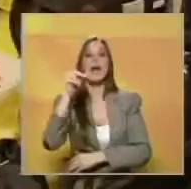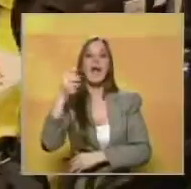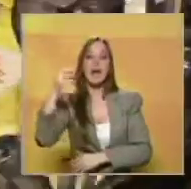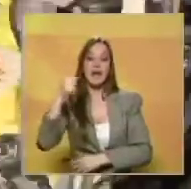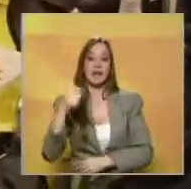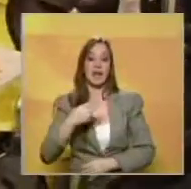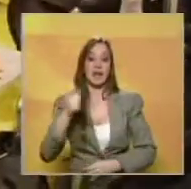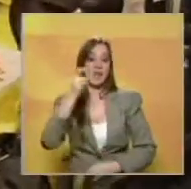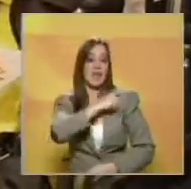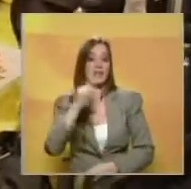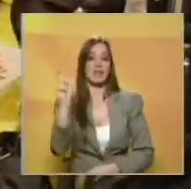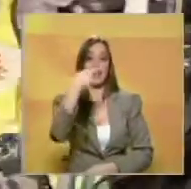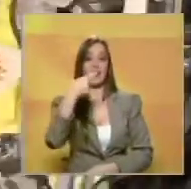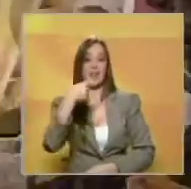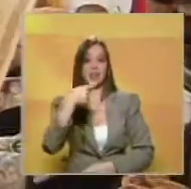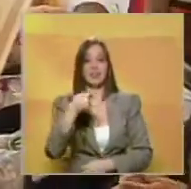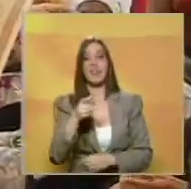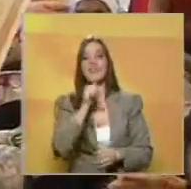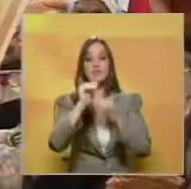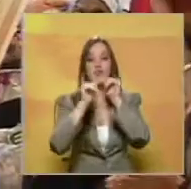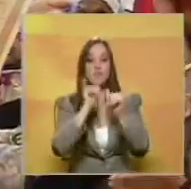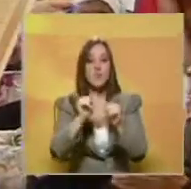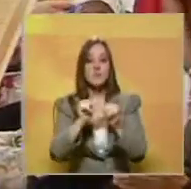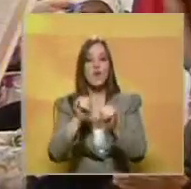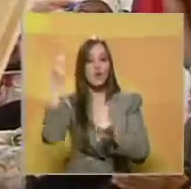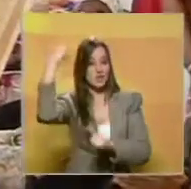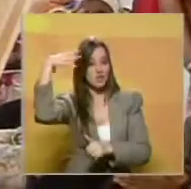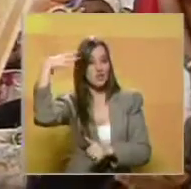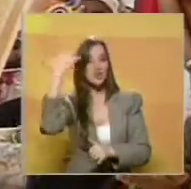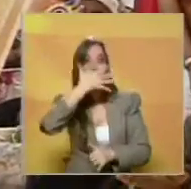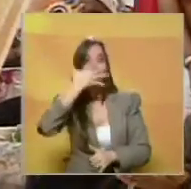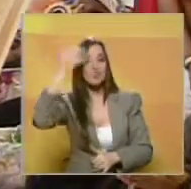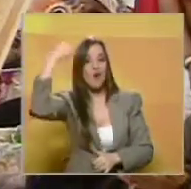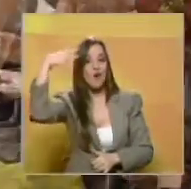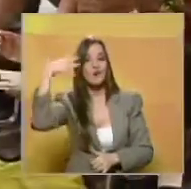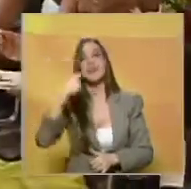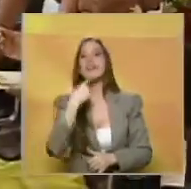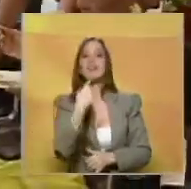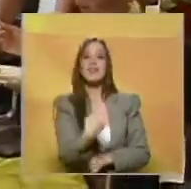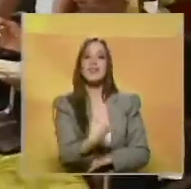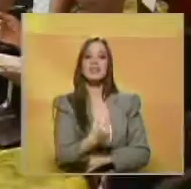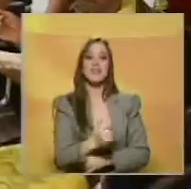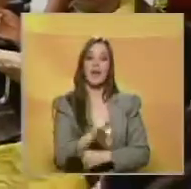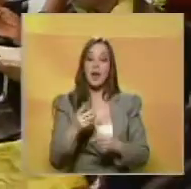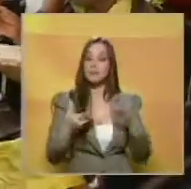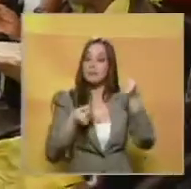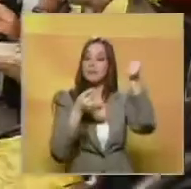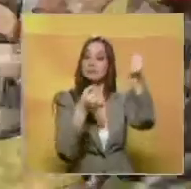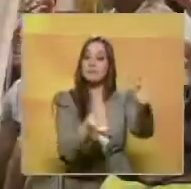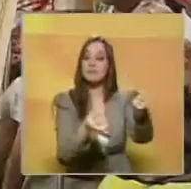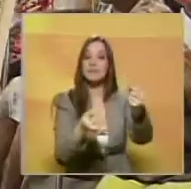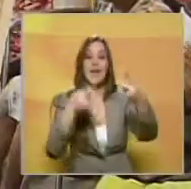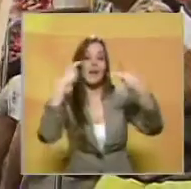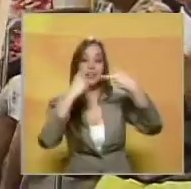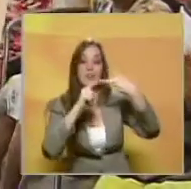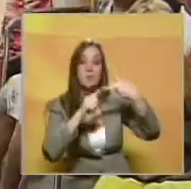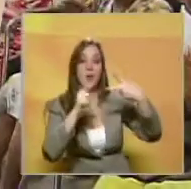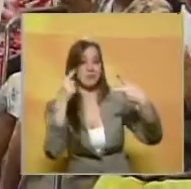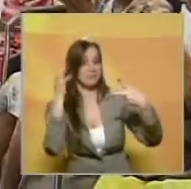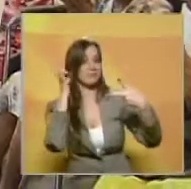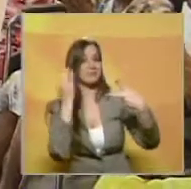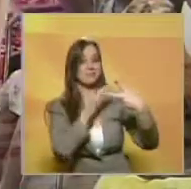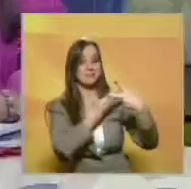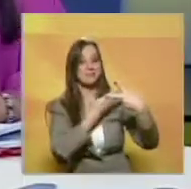Vargas, recibió la medalla de la Orden Especial Nuestra Señora de los Dolores, mientras que la presea en su primera clase les fue otorgada a Carla Salcedo Flores,